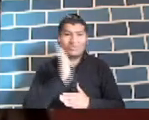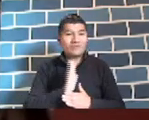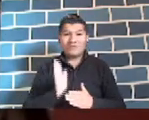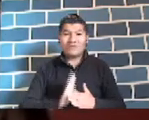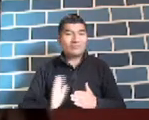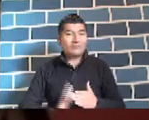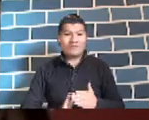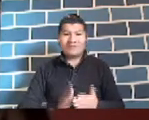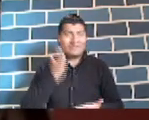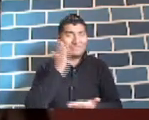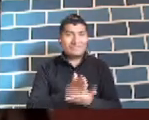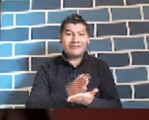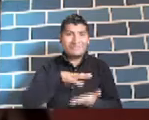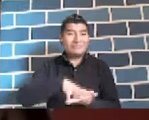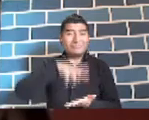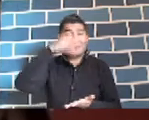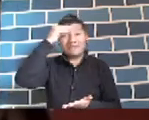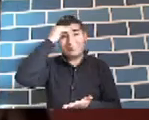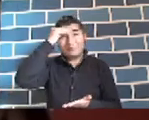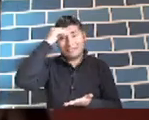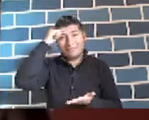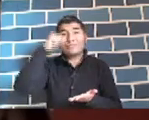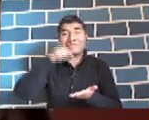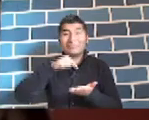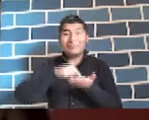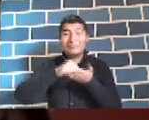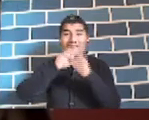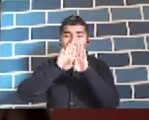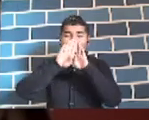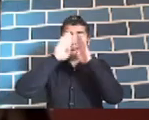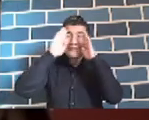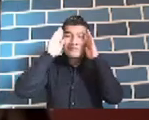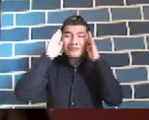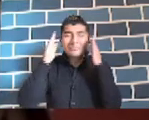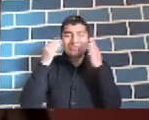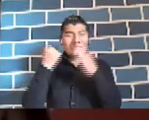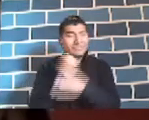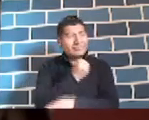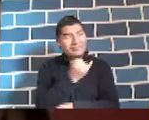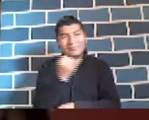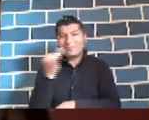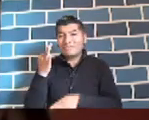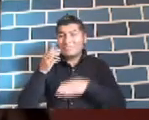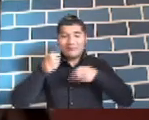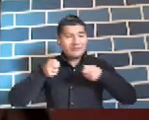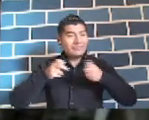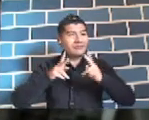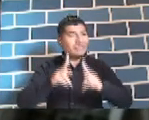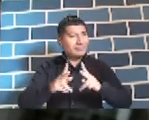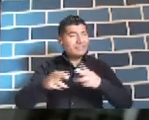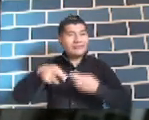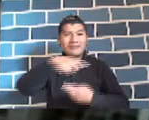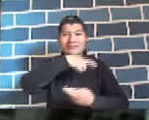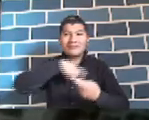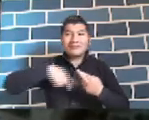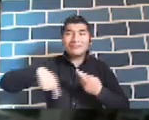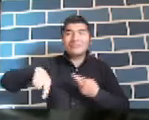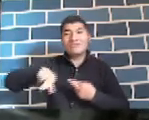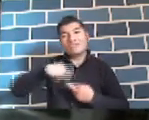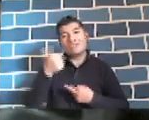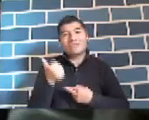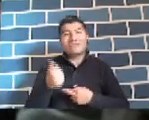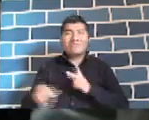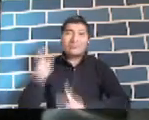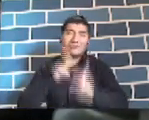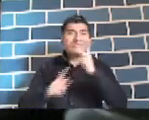de aprender esto nos abre un sinfín de posibilidades de relacionarnos con los demás de